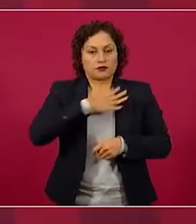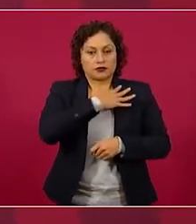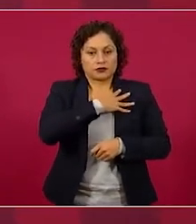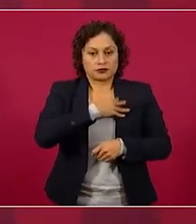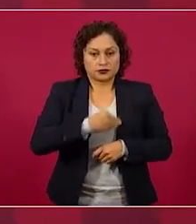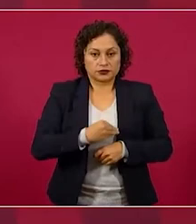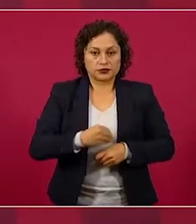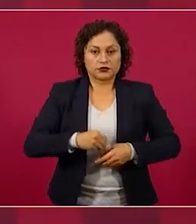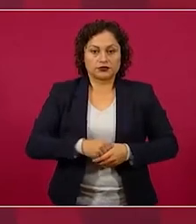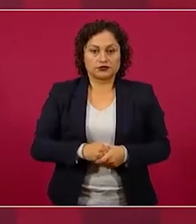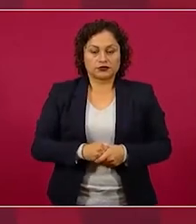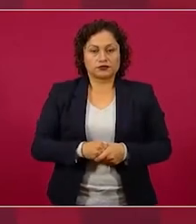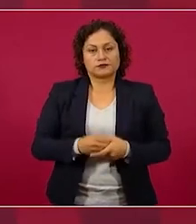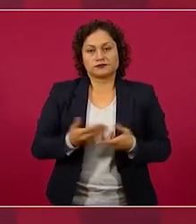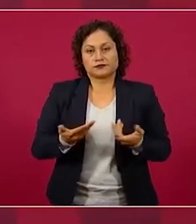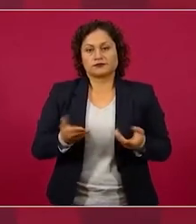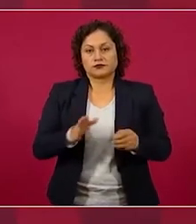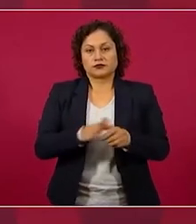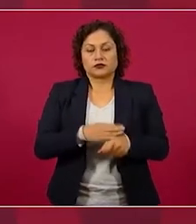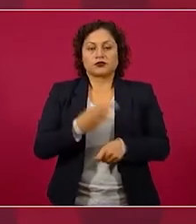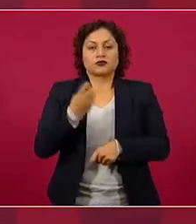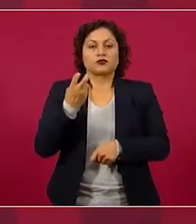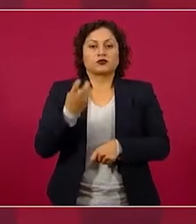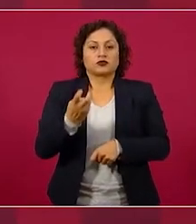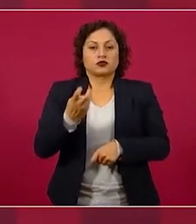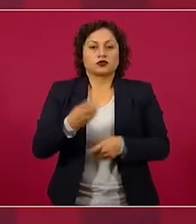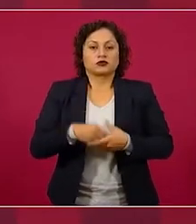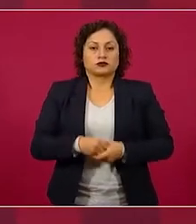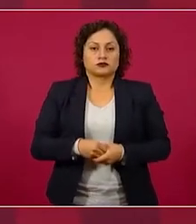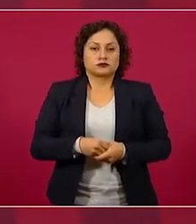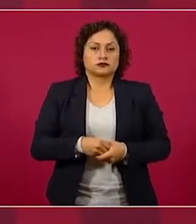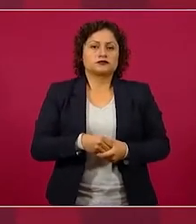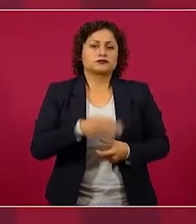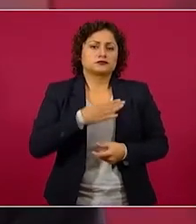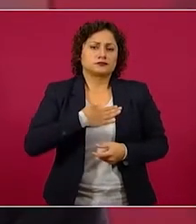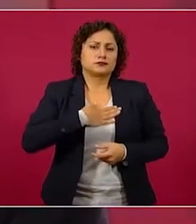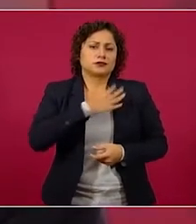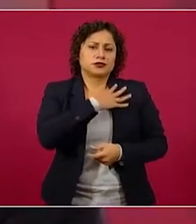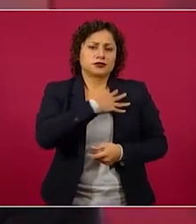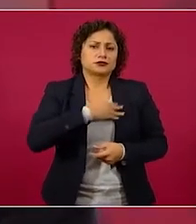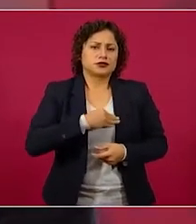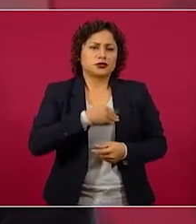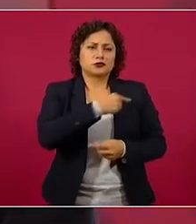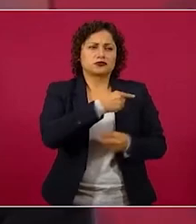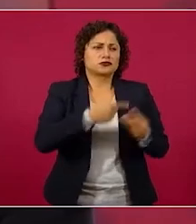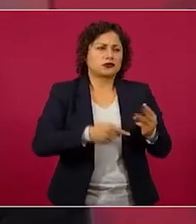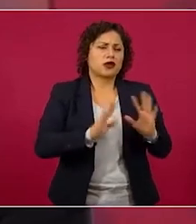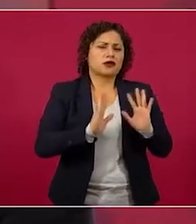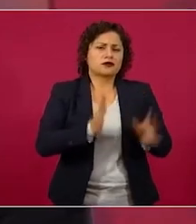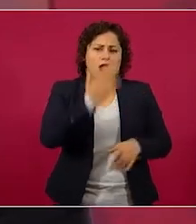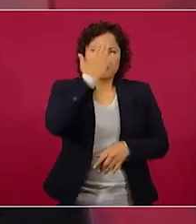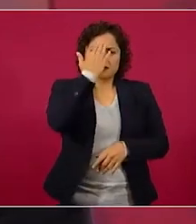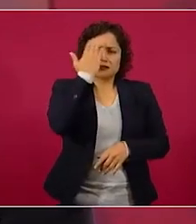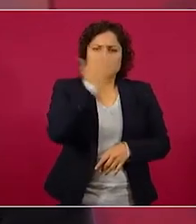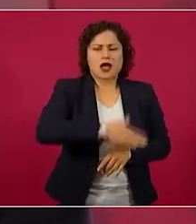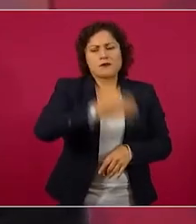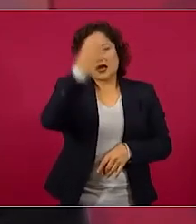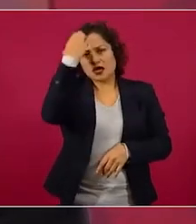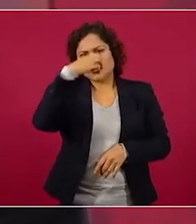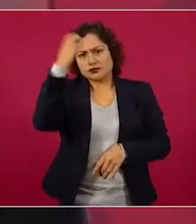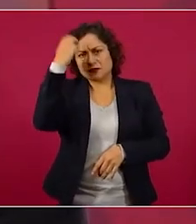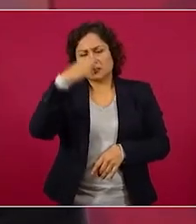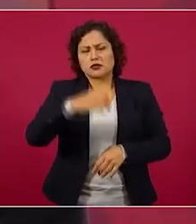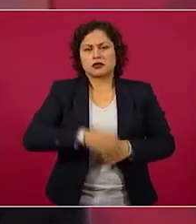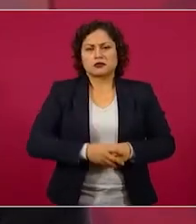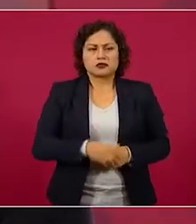Entonces, ya ellos saben qué es esto. Me da mucho orgullo que resistan.